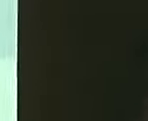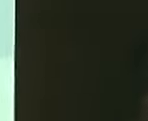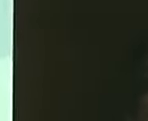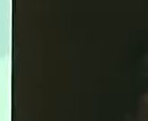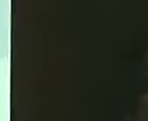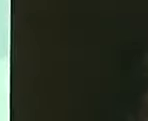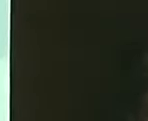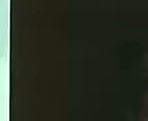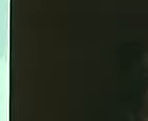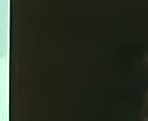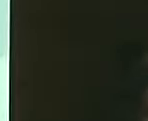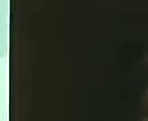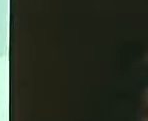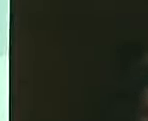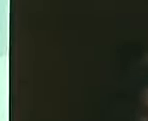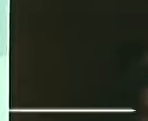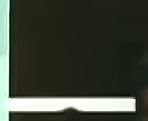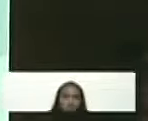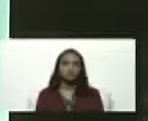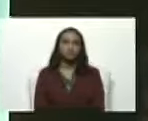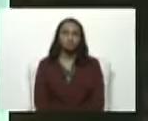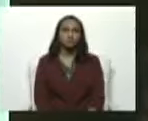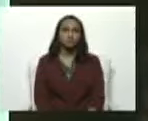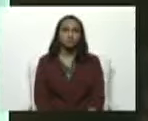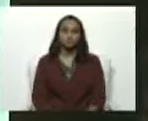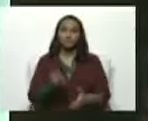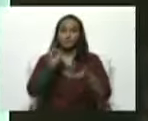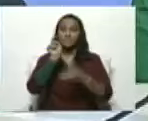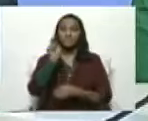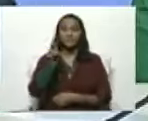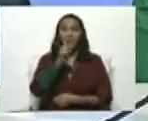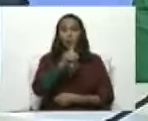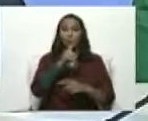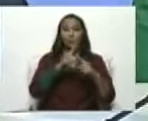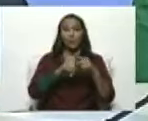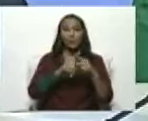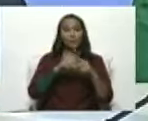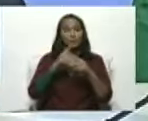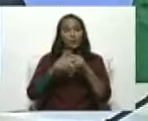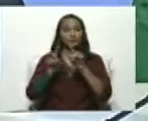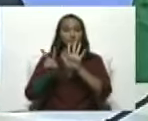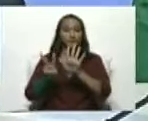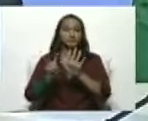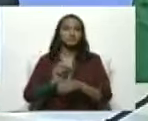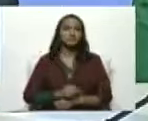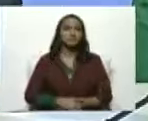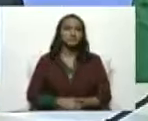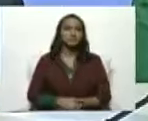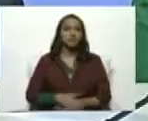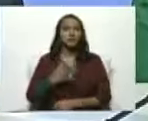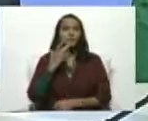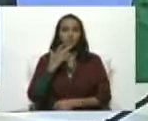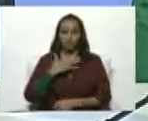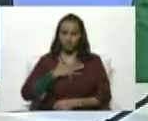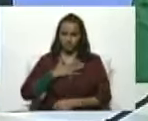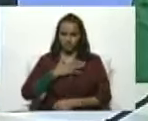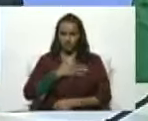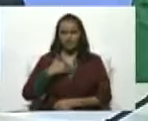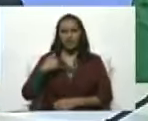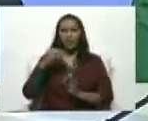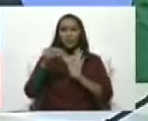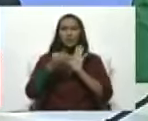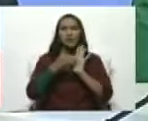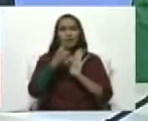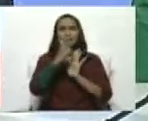En 1x10x7. Y ahí le sale. Ah, que yo quiero registrar mi ¿cómo se llama? Mi